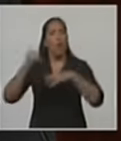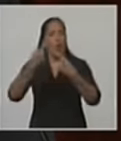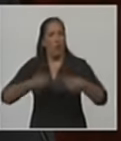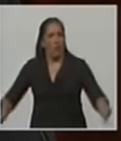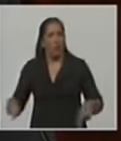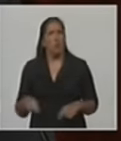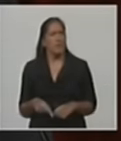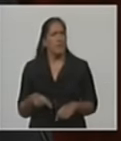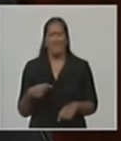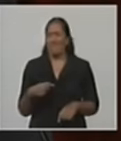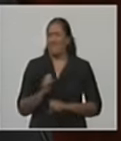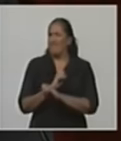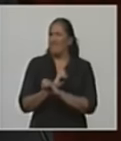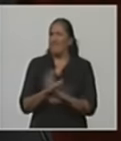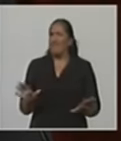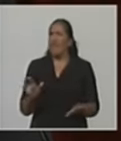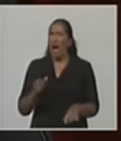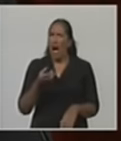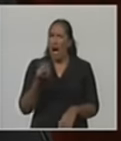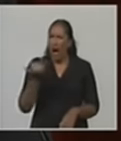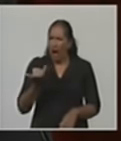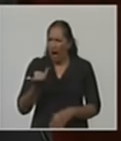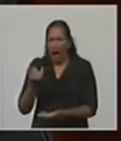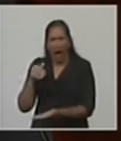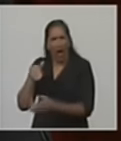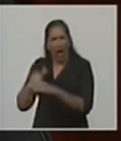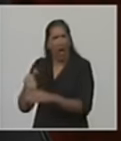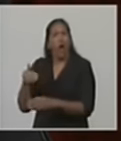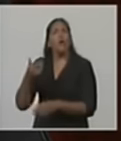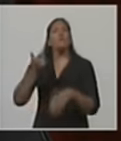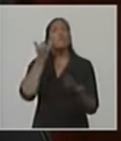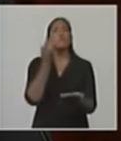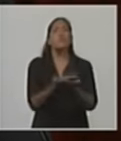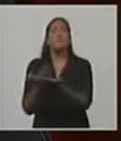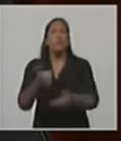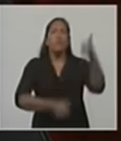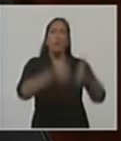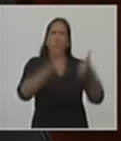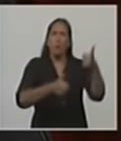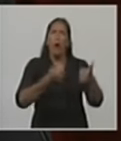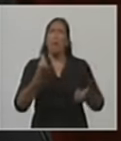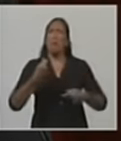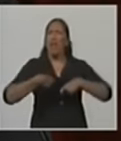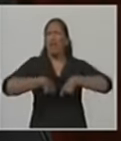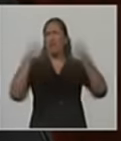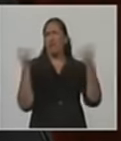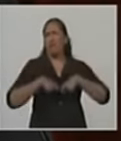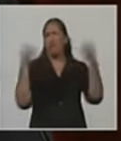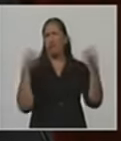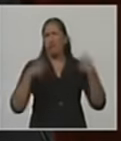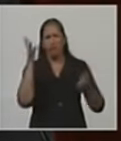Lo más indignante es que no faltaron recursos. Se hicieron muchas licitaciones y se gastó muchísimo dinero. Sin